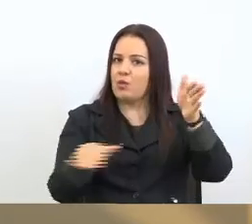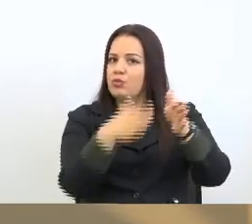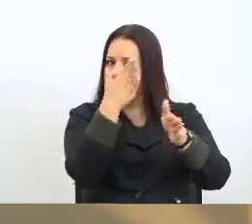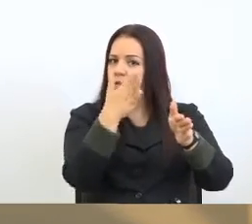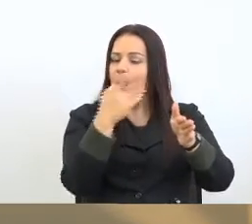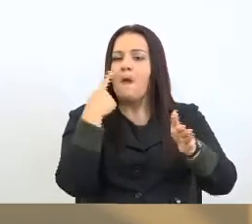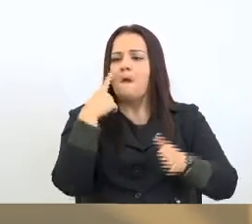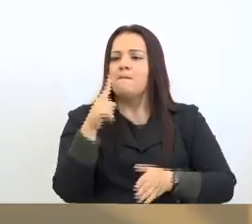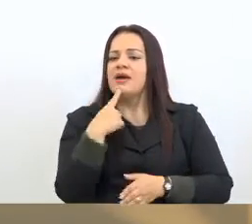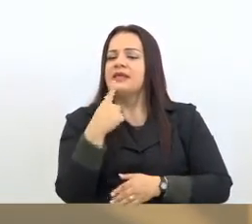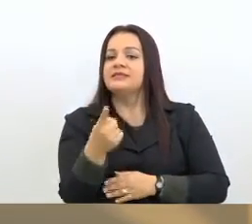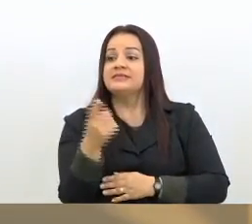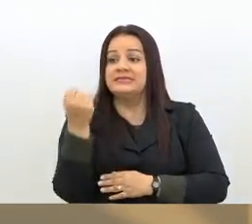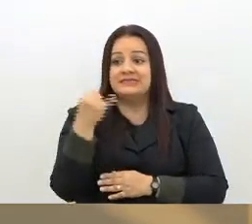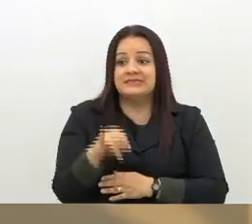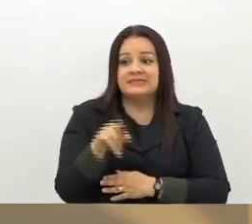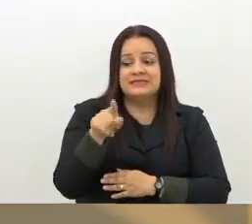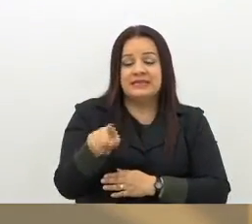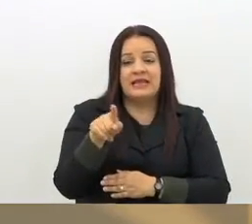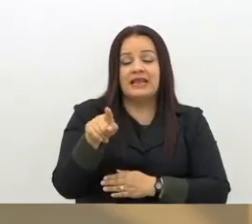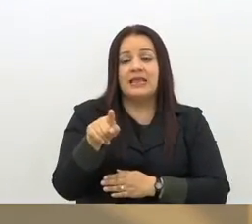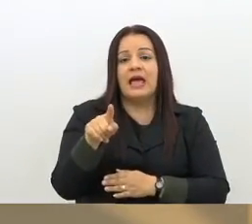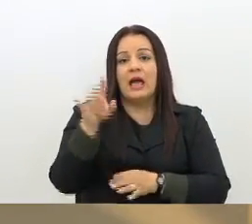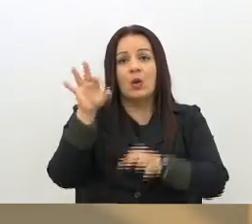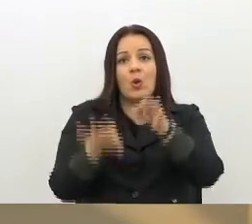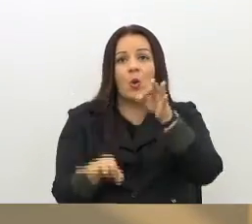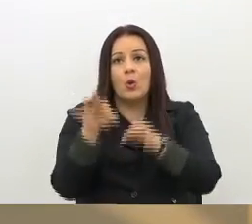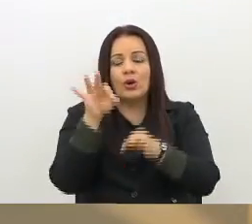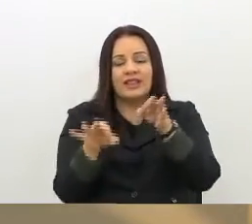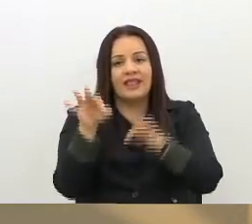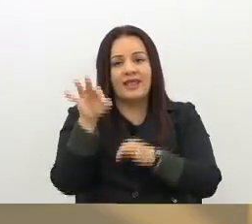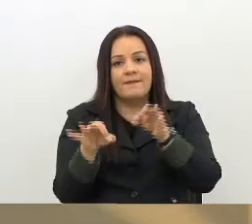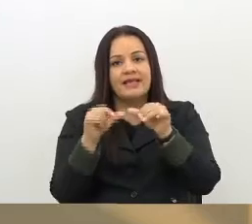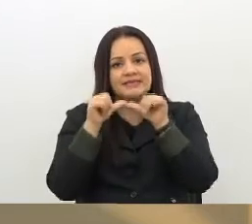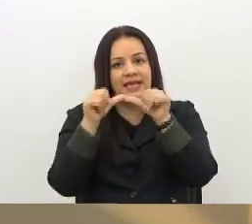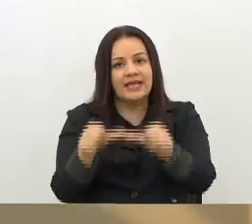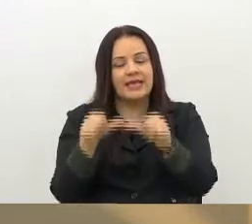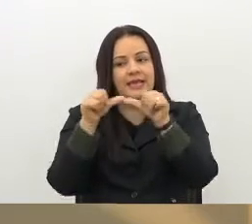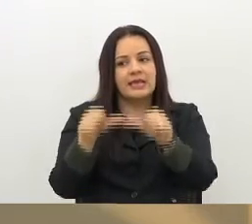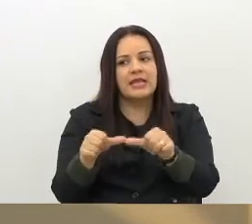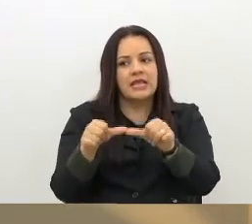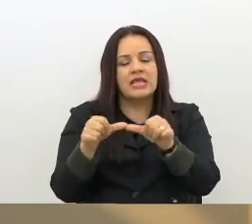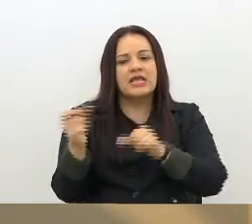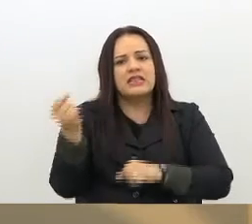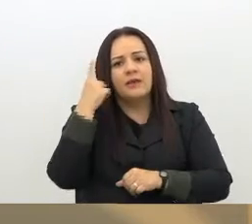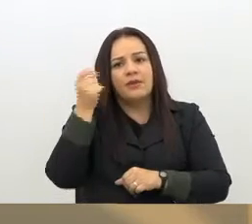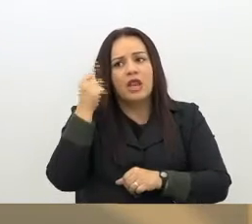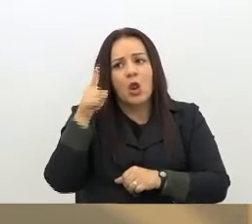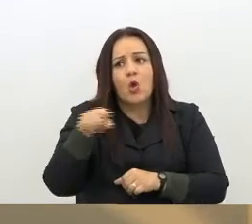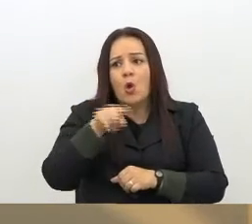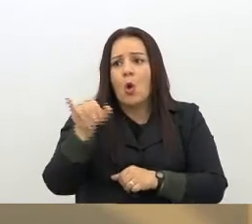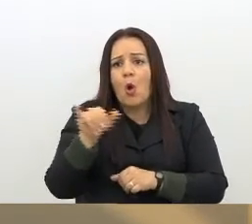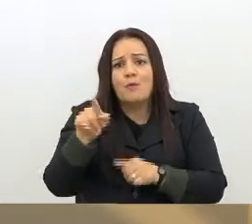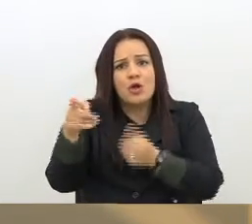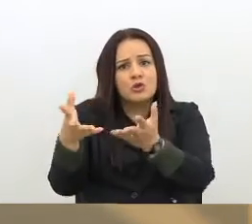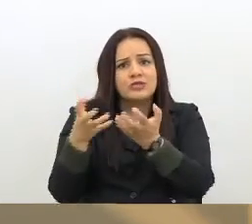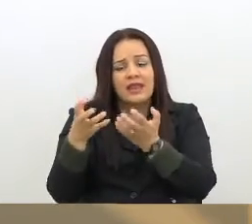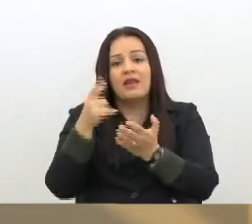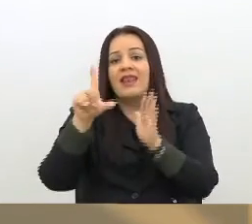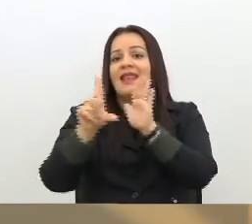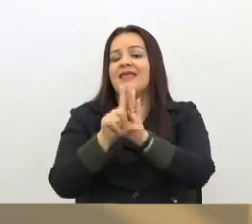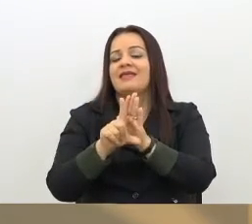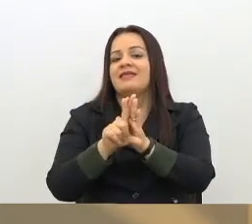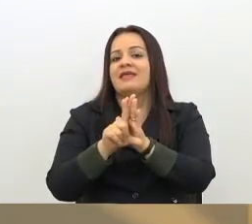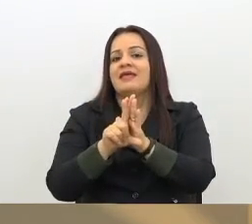decirle, si la Corte va a seguir interpretando antojadizamente la Ley de Fortalecimiento de las Finanzas Públicas, pues